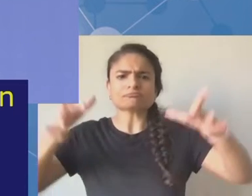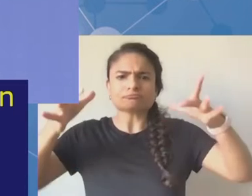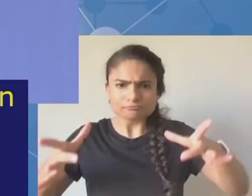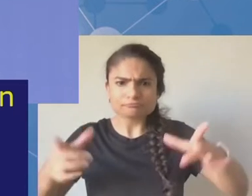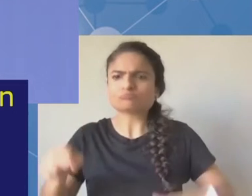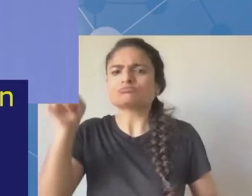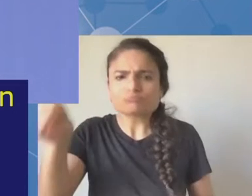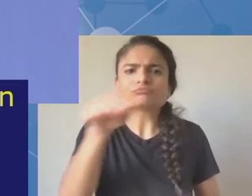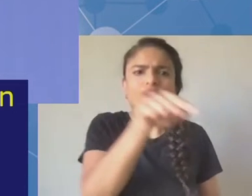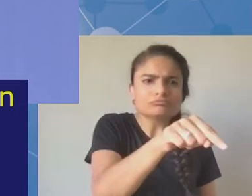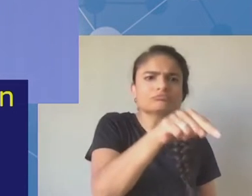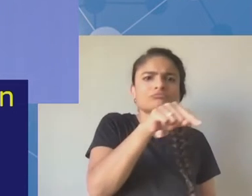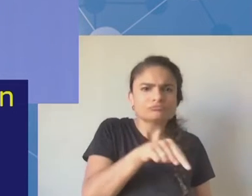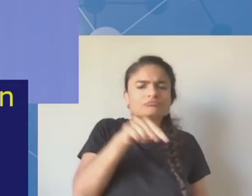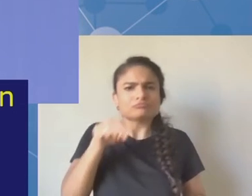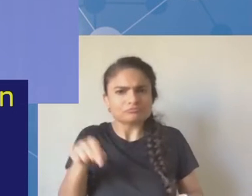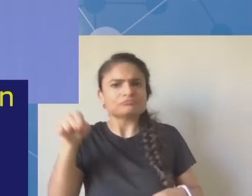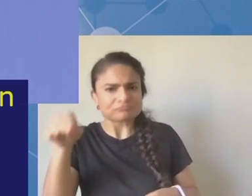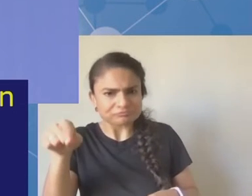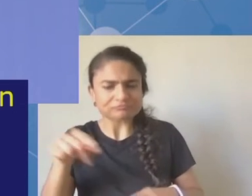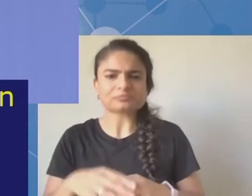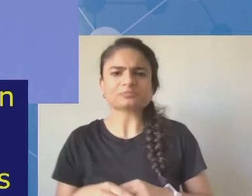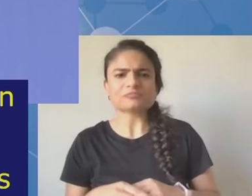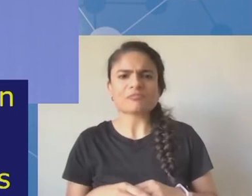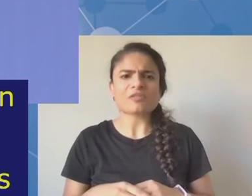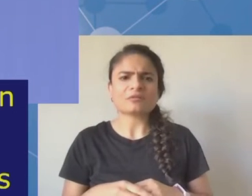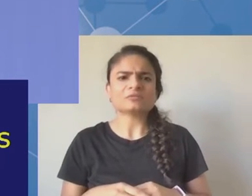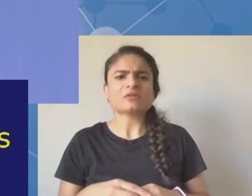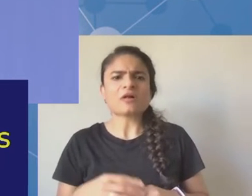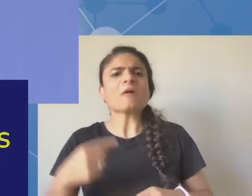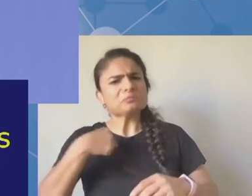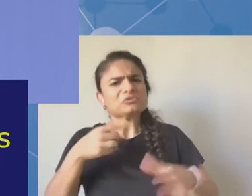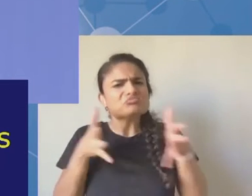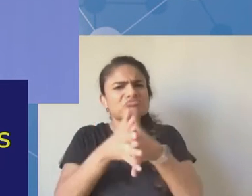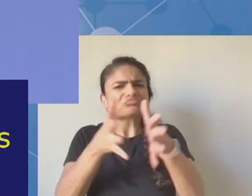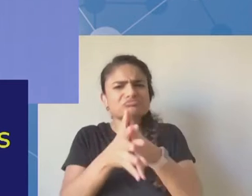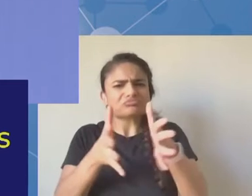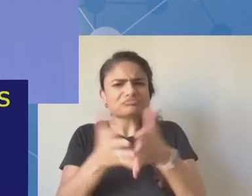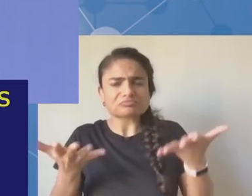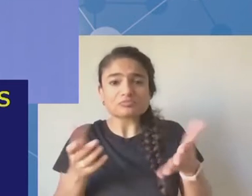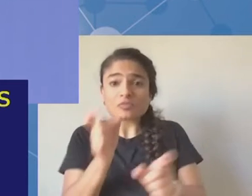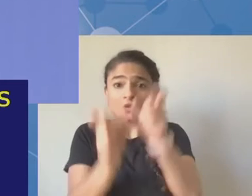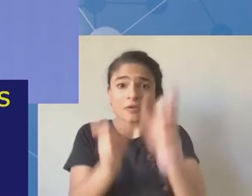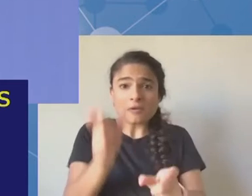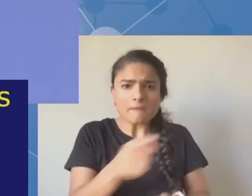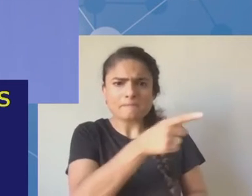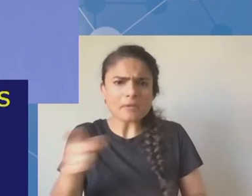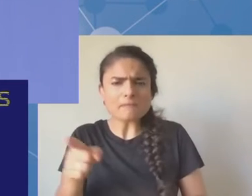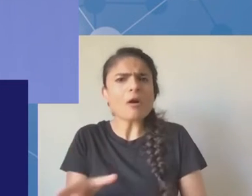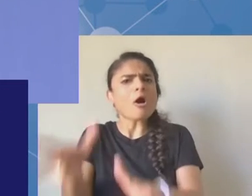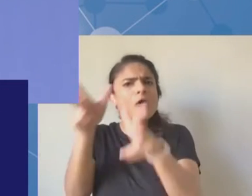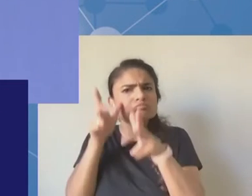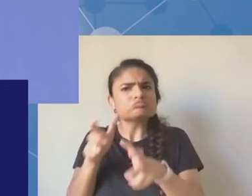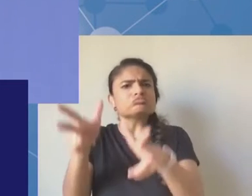a las personas que van a dirigirse a ustedes pronunciando unos